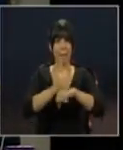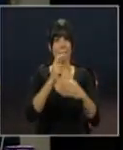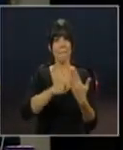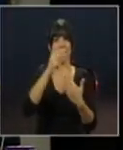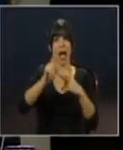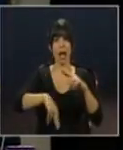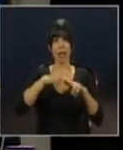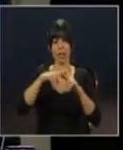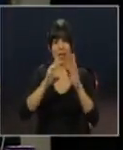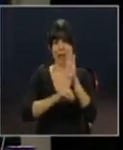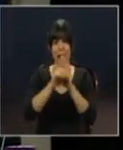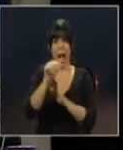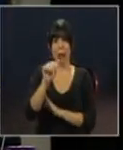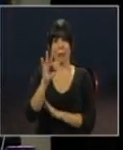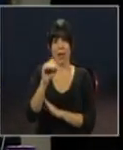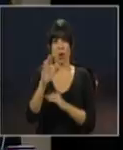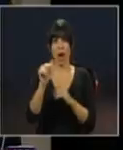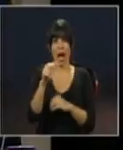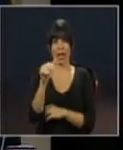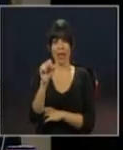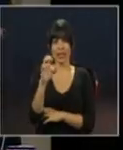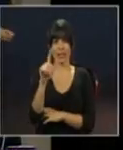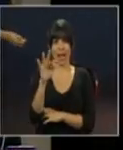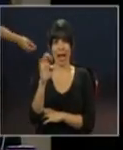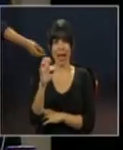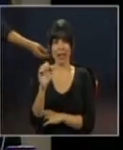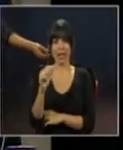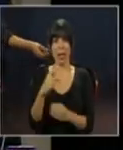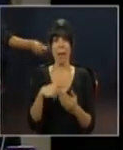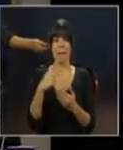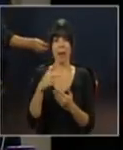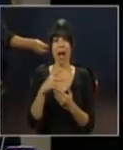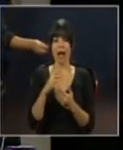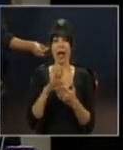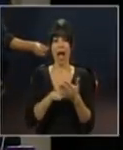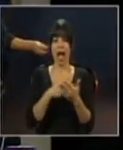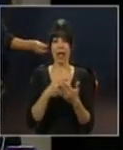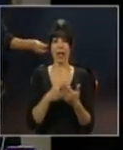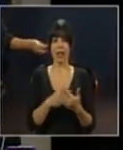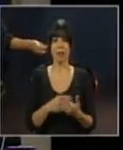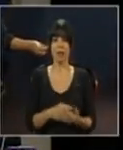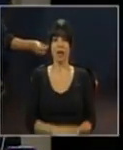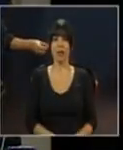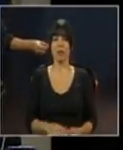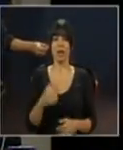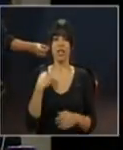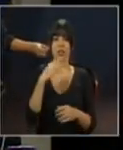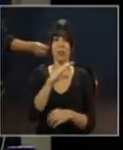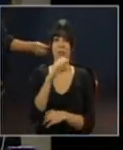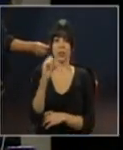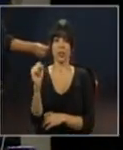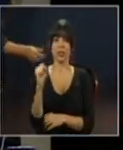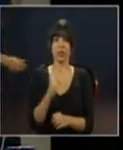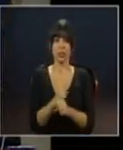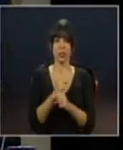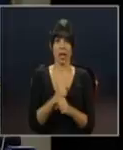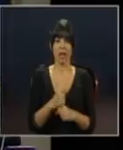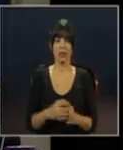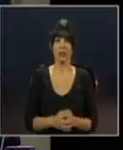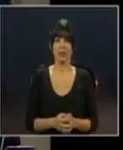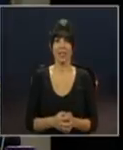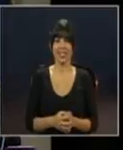Nacional de Desarrollo Alberto Cañas Escalante y el Plan y Agenda Estratégica para una Caja del Seguro Social